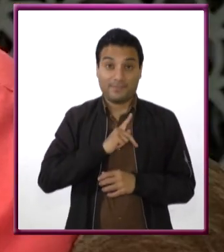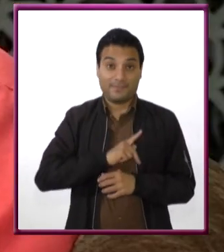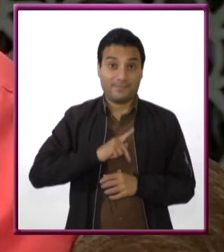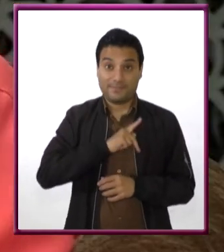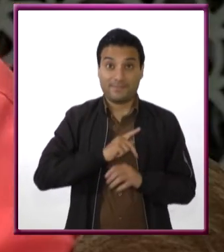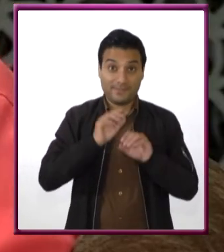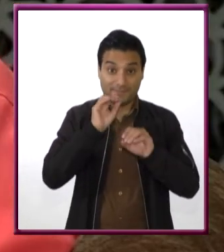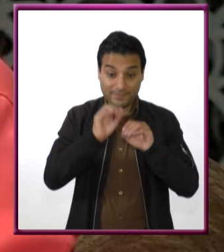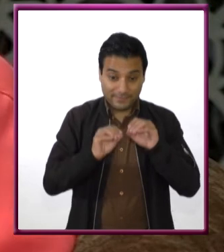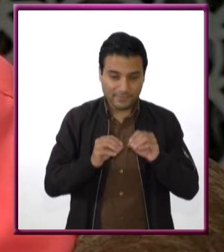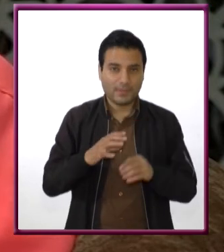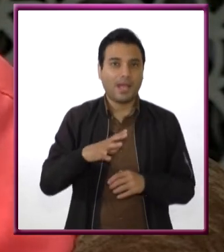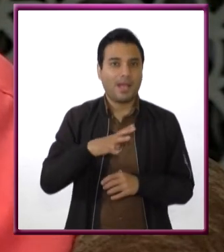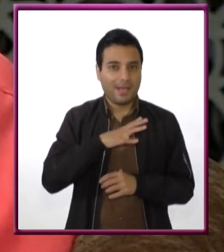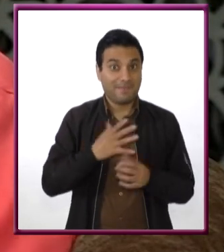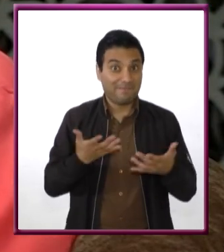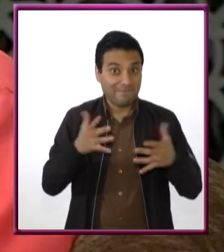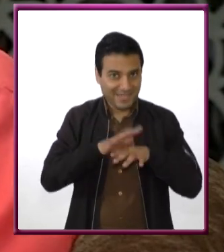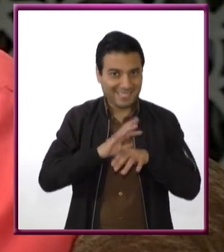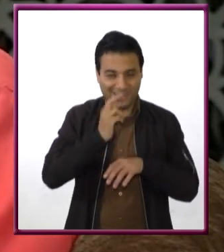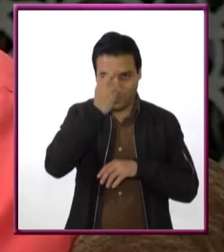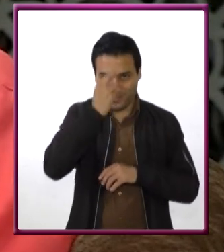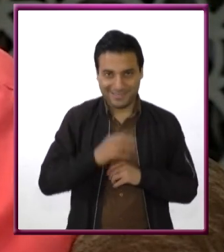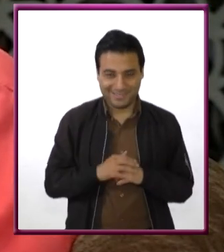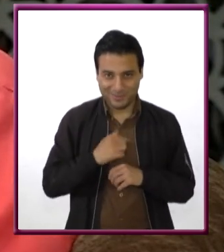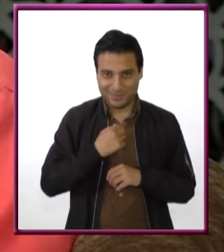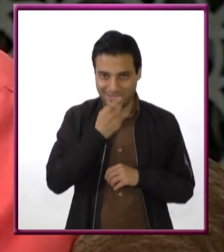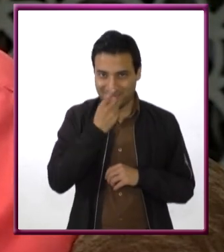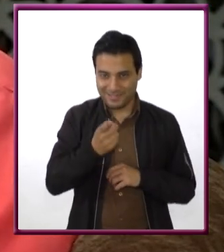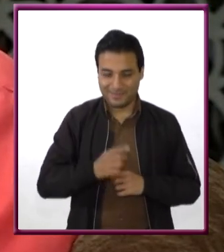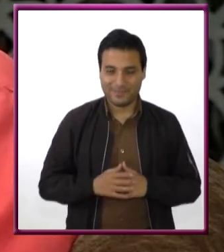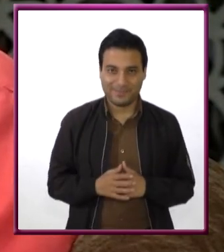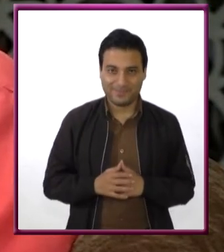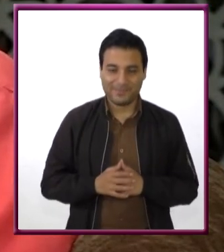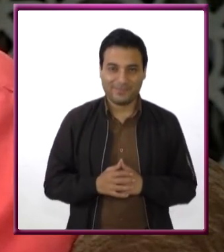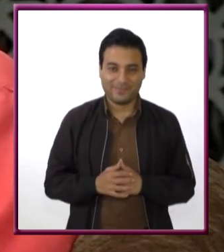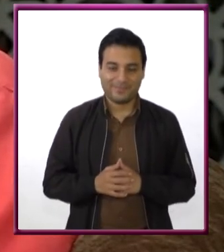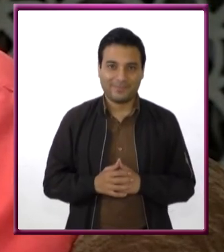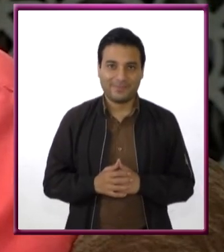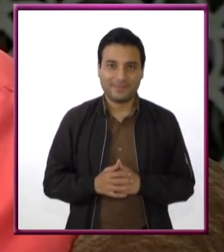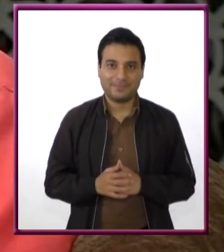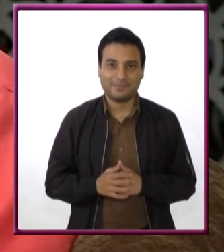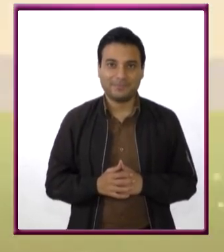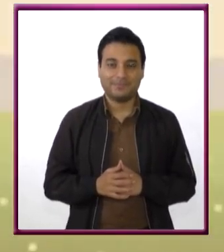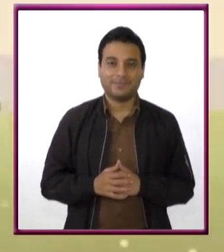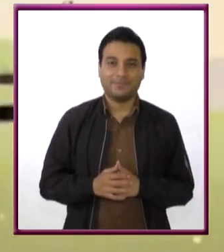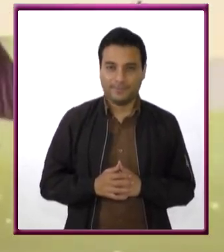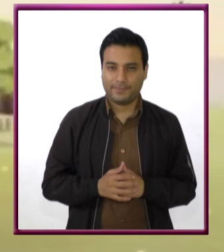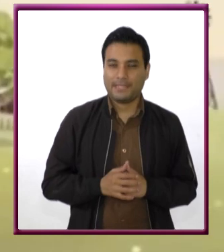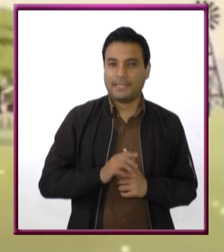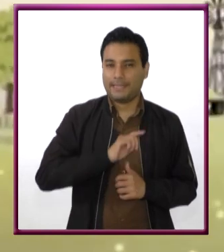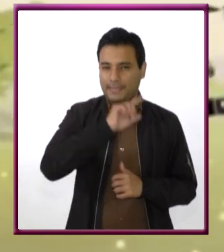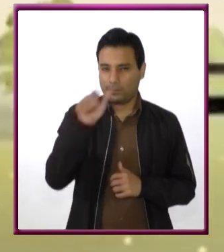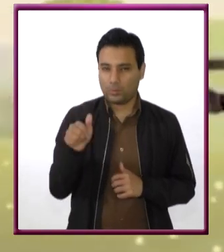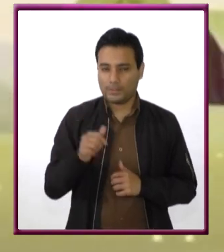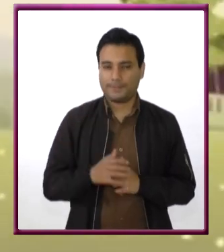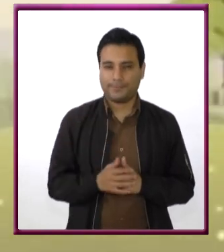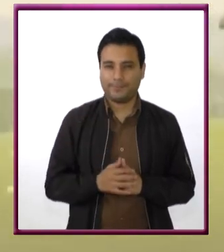vista esta complejidad de este ensamblaje químico que hay alrededor de los plaguicidas. Después